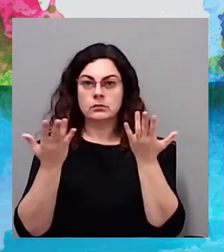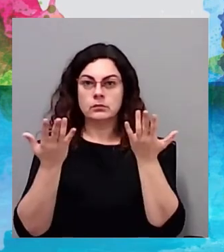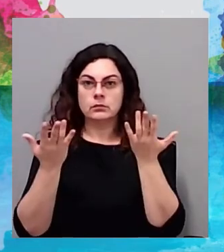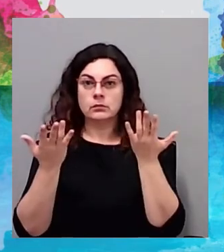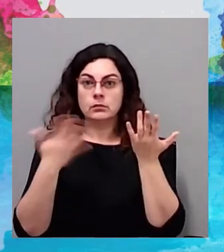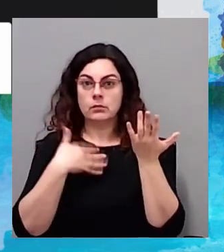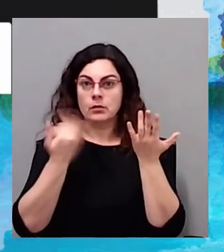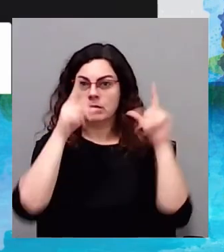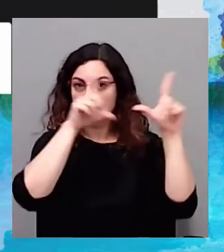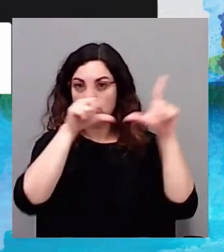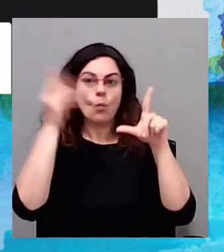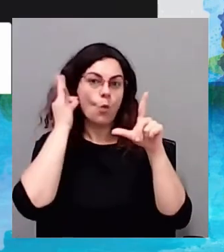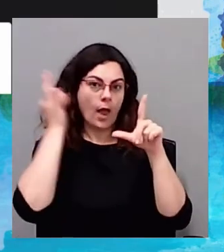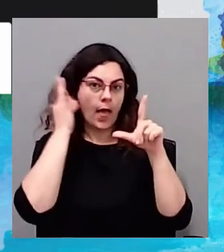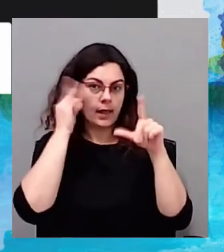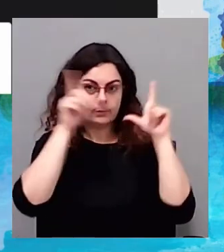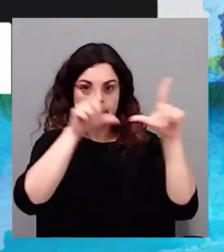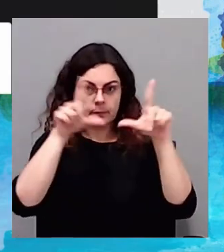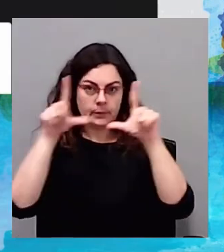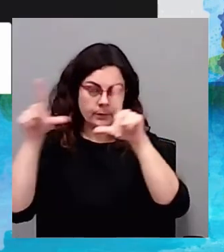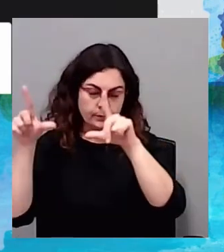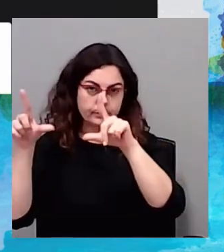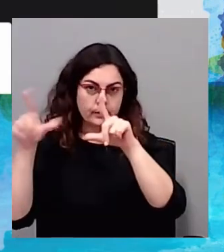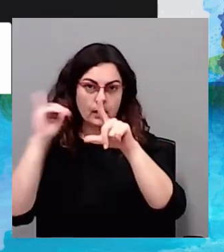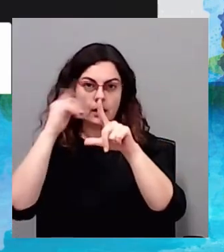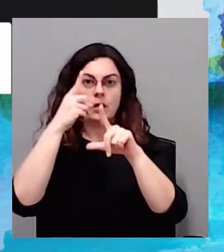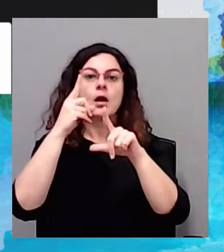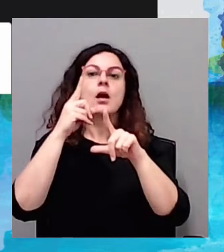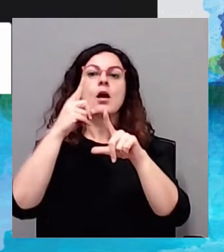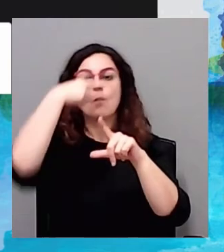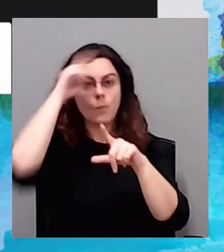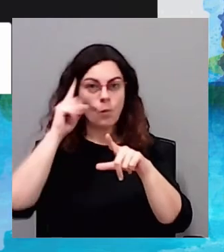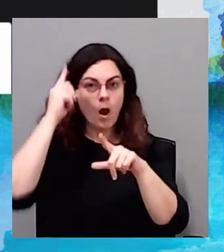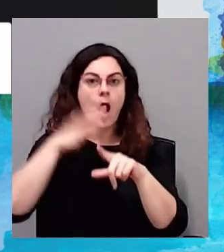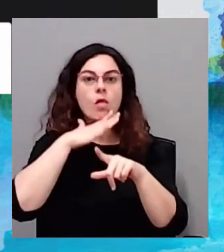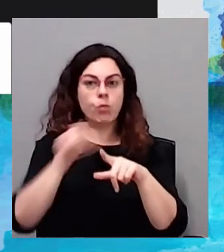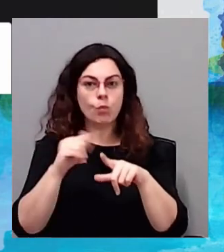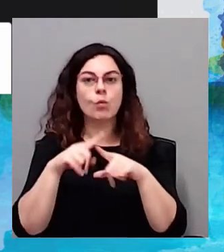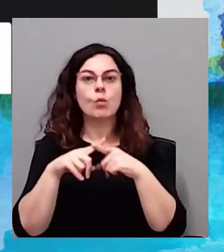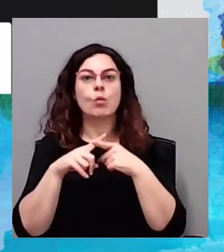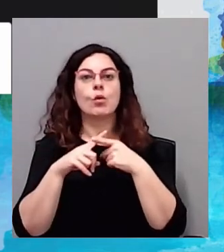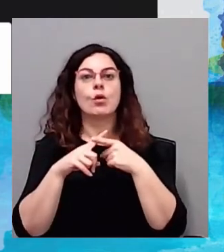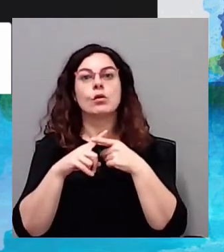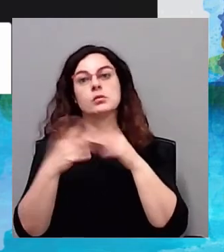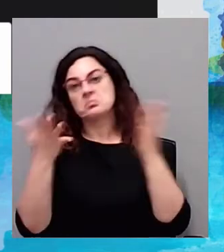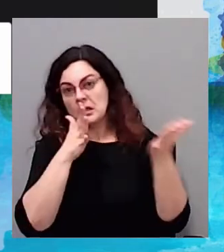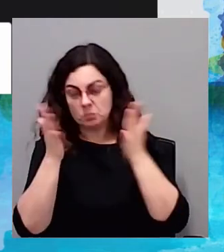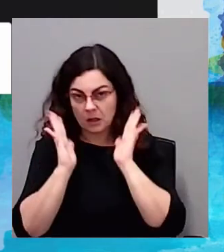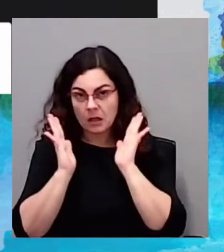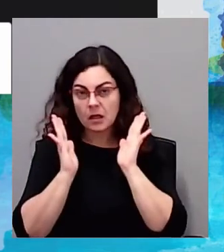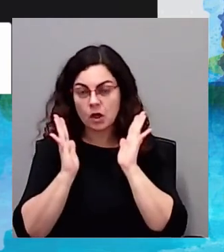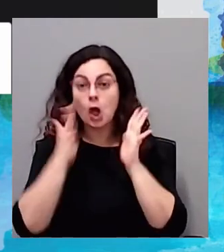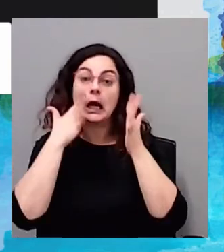mostró a mujeres. Aquí vemos una más en su periodo más azul, una mujer dentro de lo que cabe es